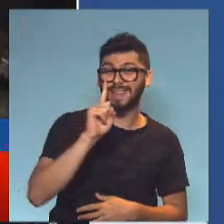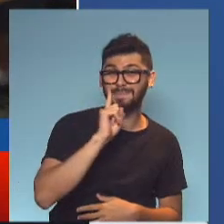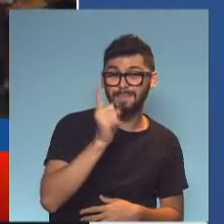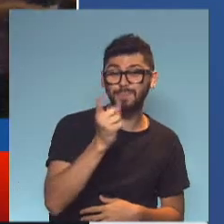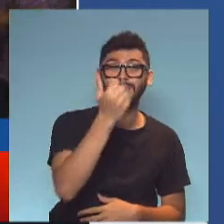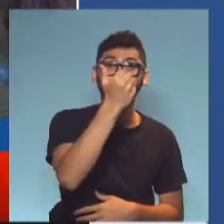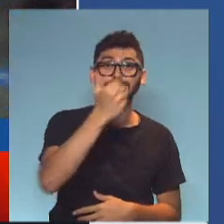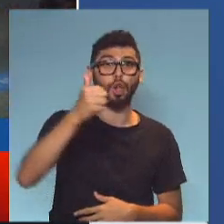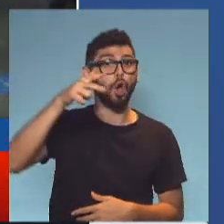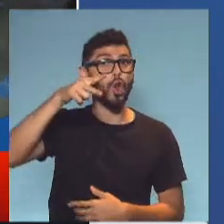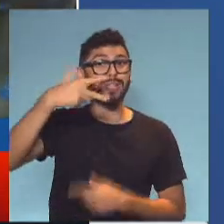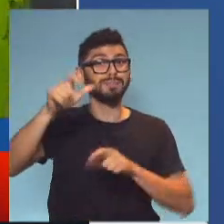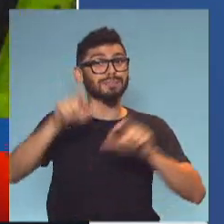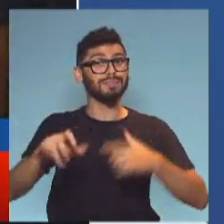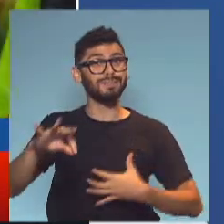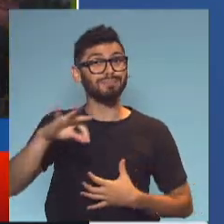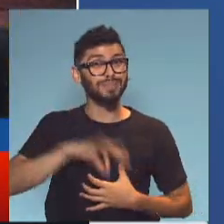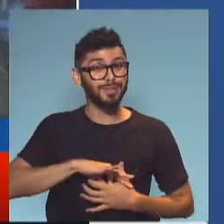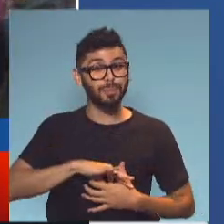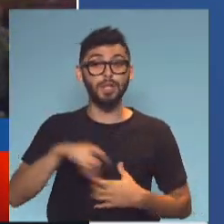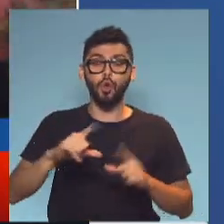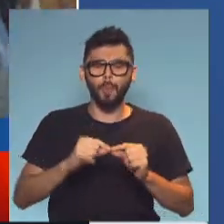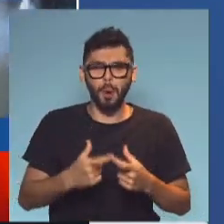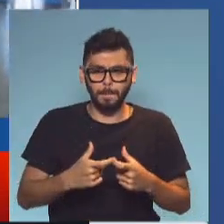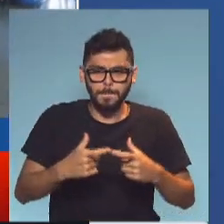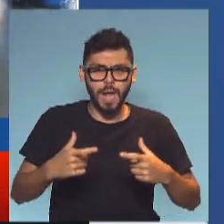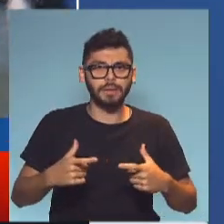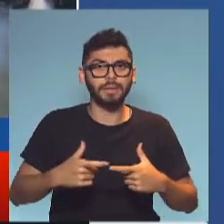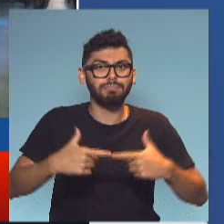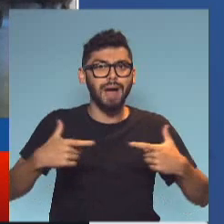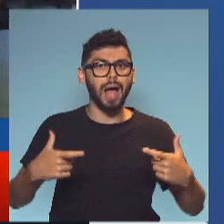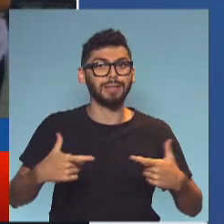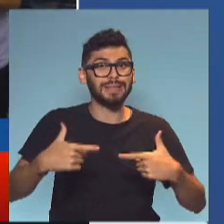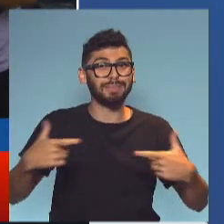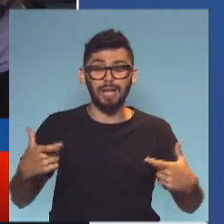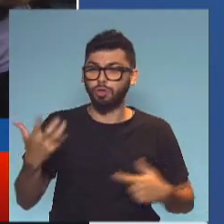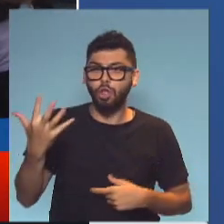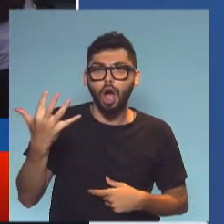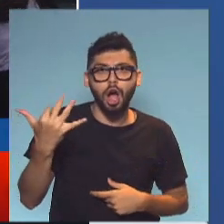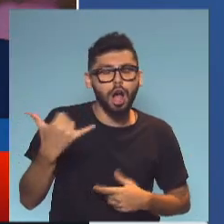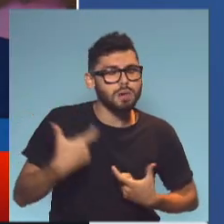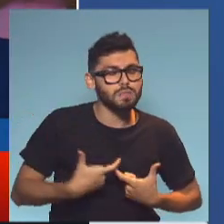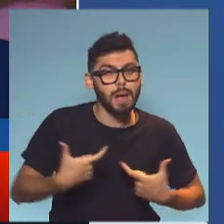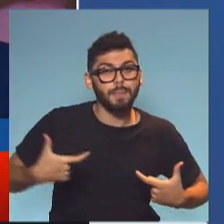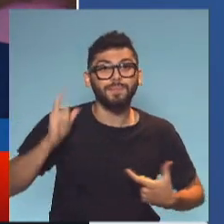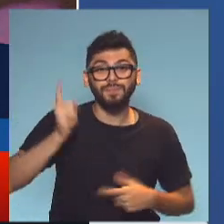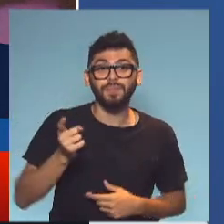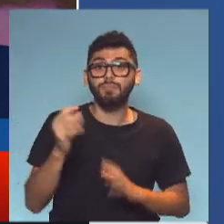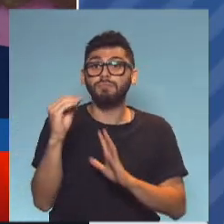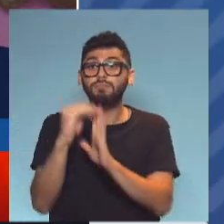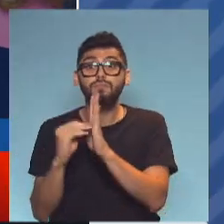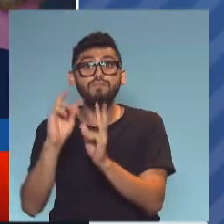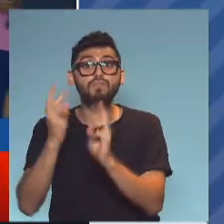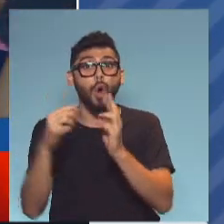23.683 nuevos casos. Es un número que va en ascenso y que se va renovando a diario. Y 290 muertes.